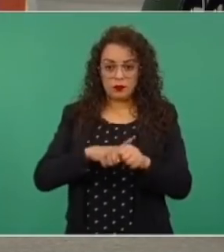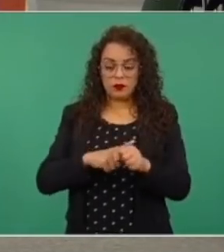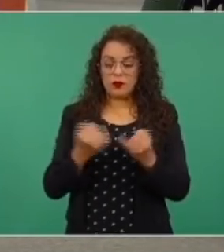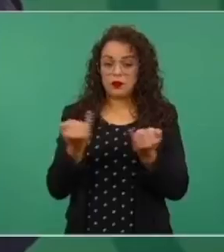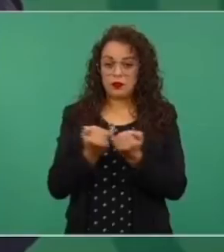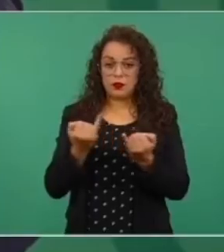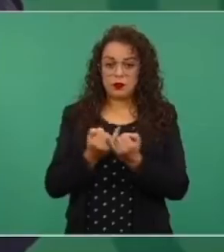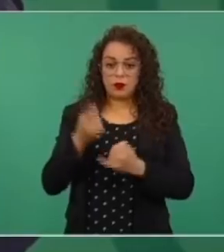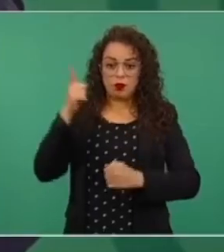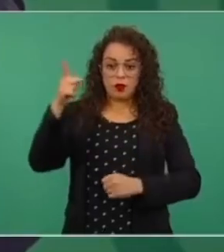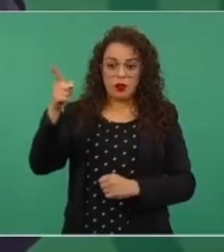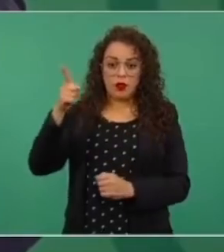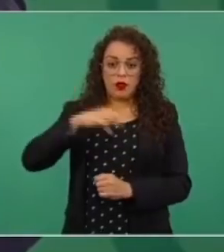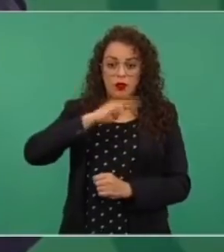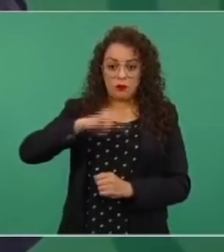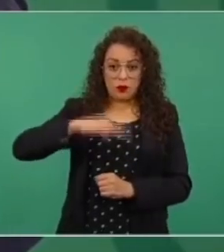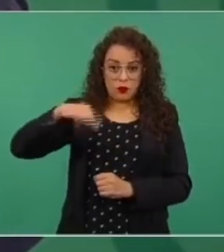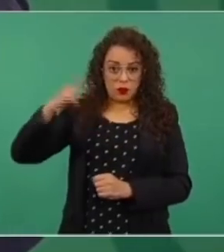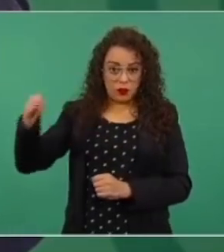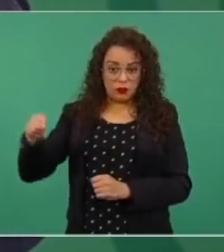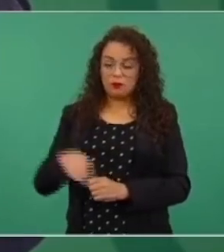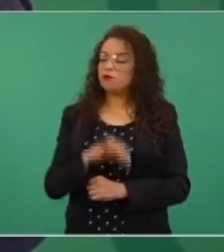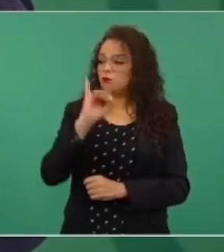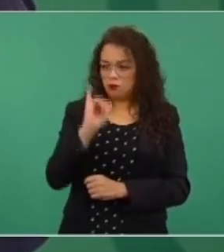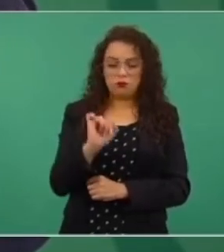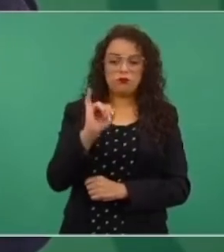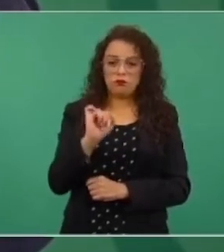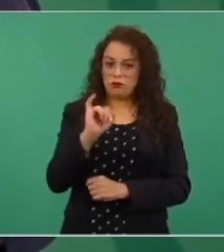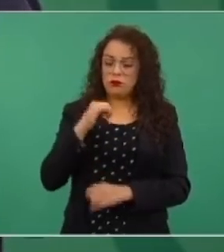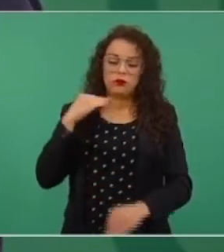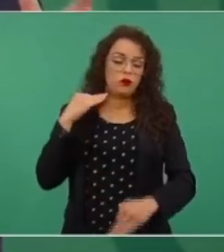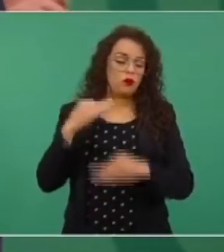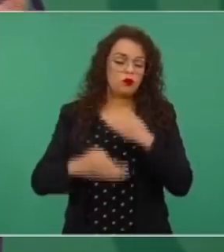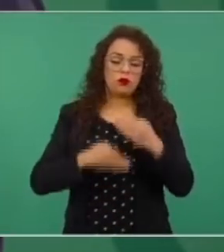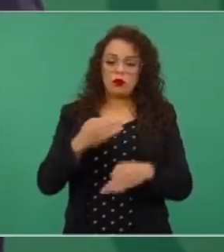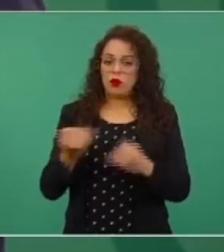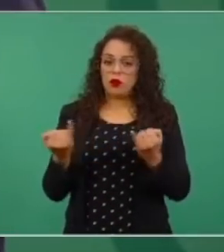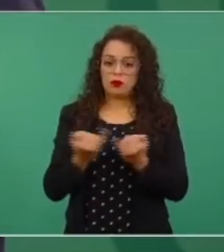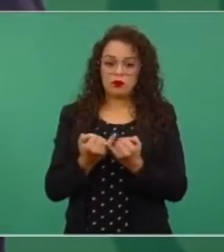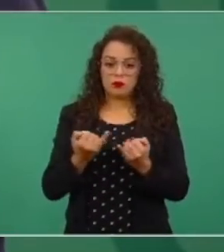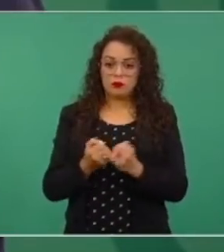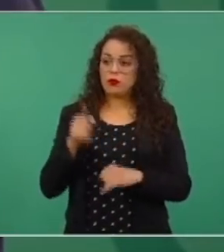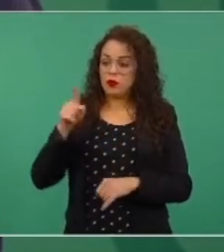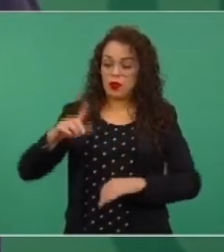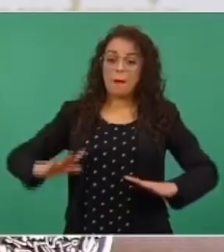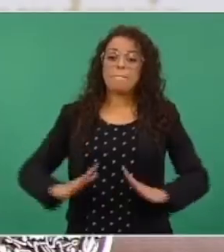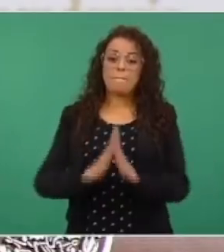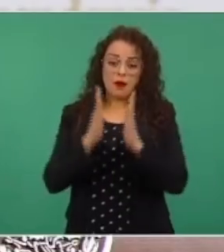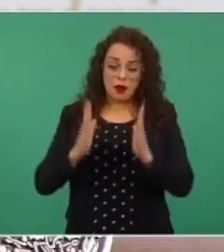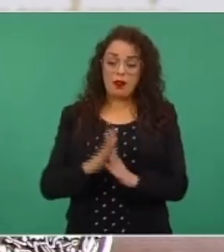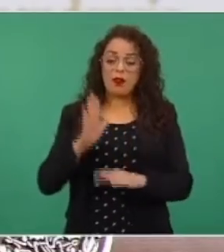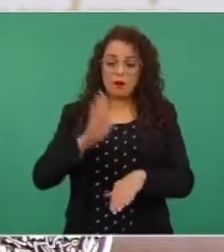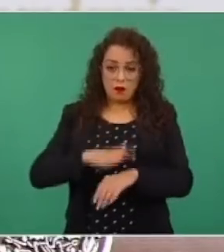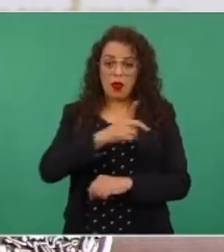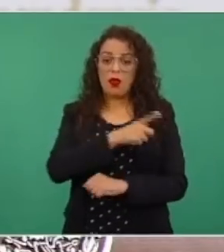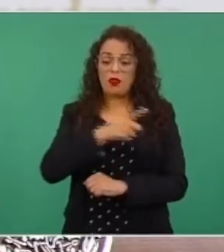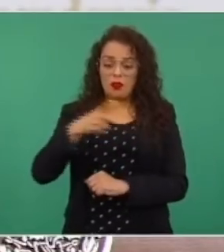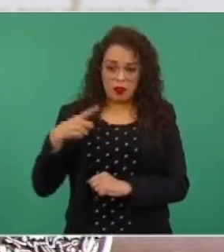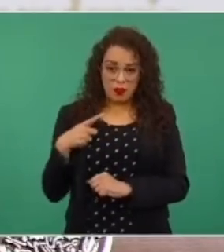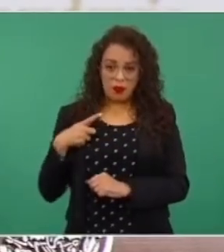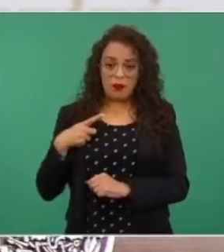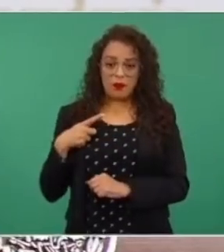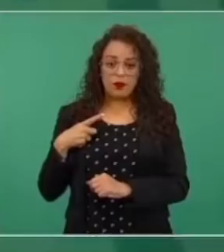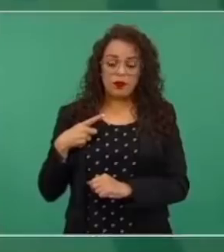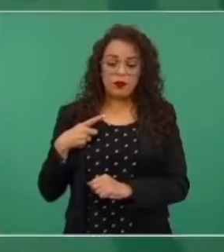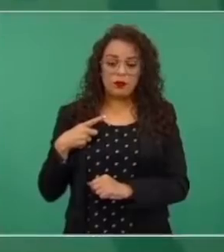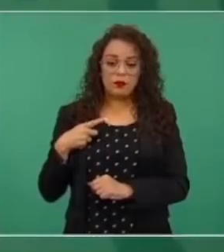Sí, en todos los casos. En todos los casos, que ellos participen más y que